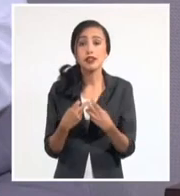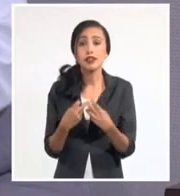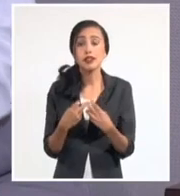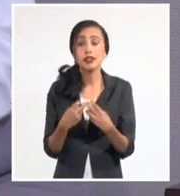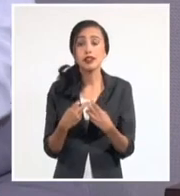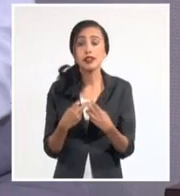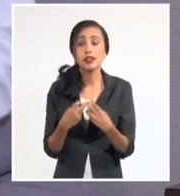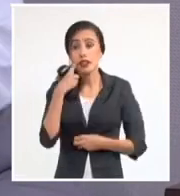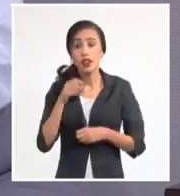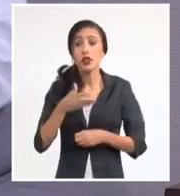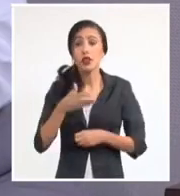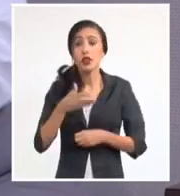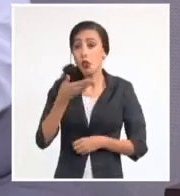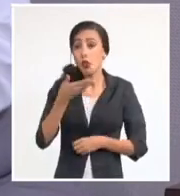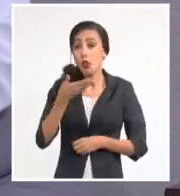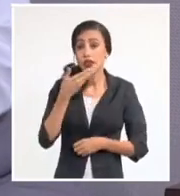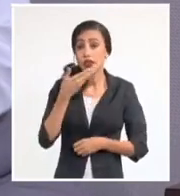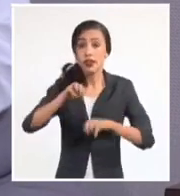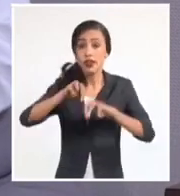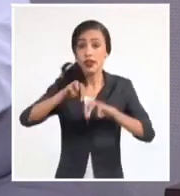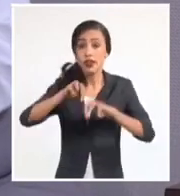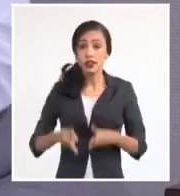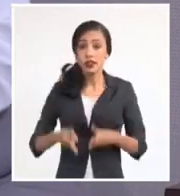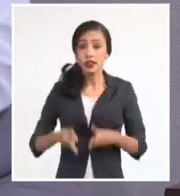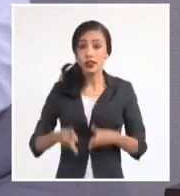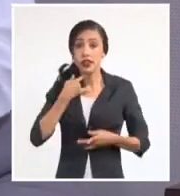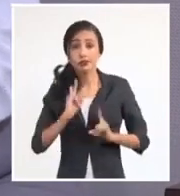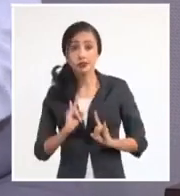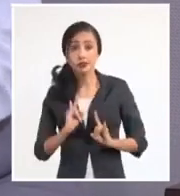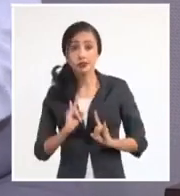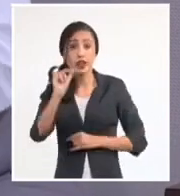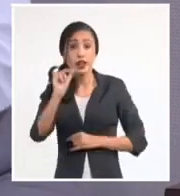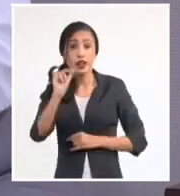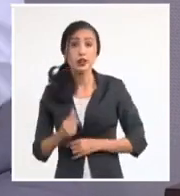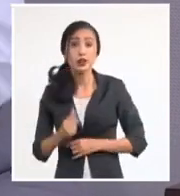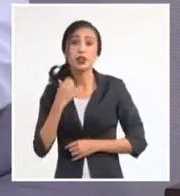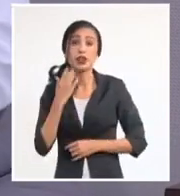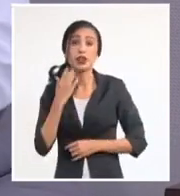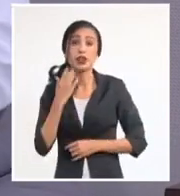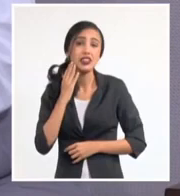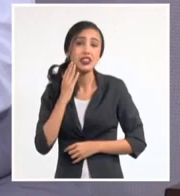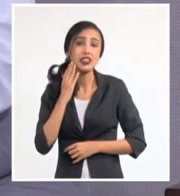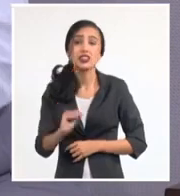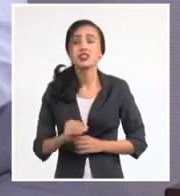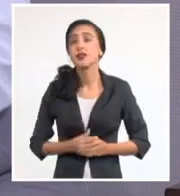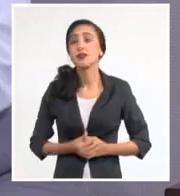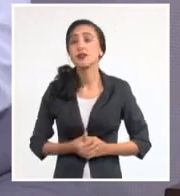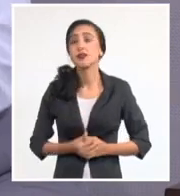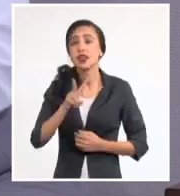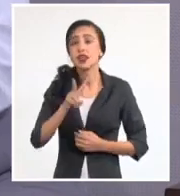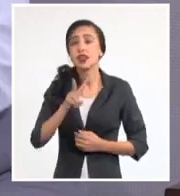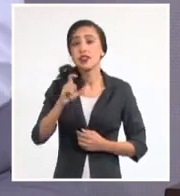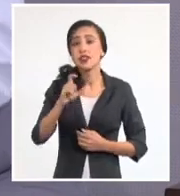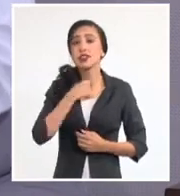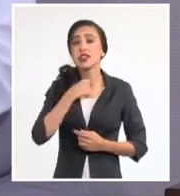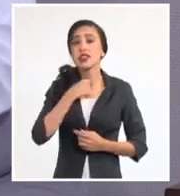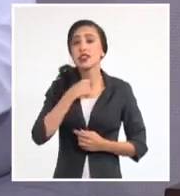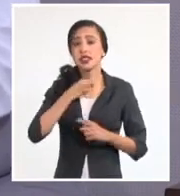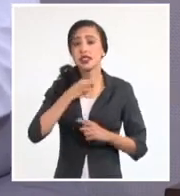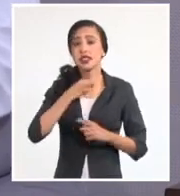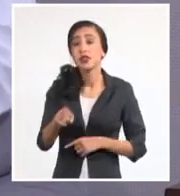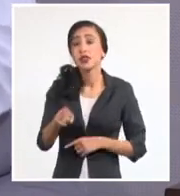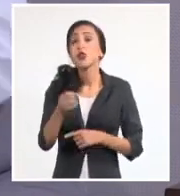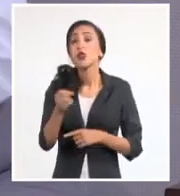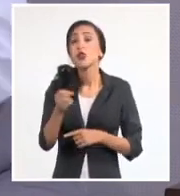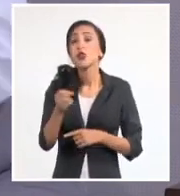redes que se desplomó. Y las personas cariñosamente dicen, Vicente, y tu canción y tus canciones, y